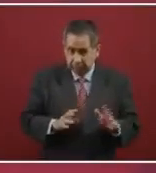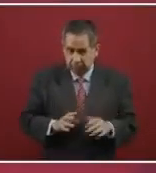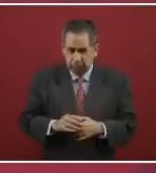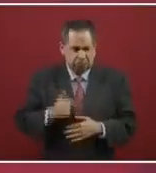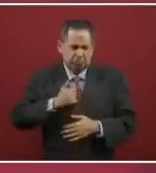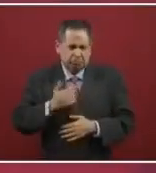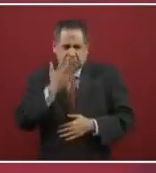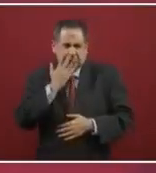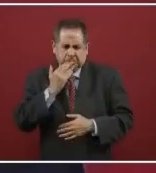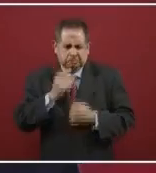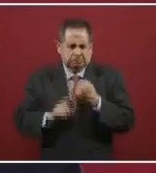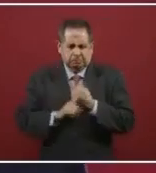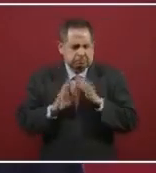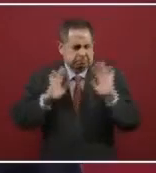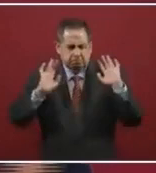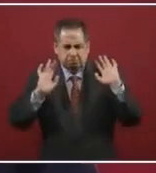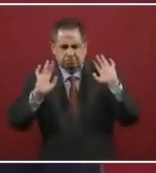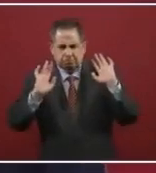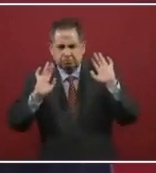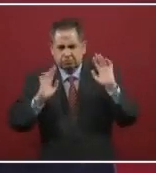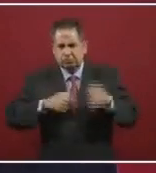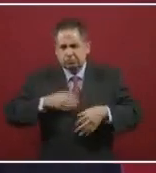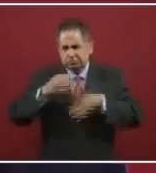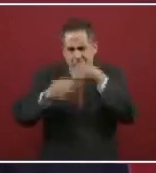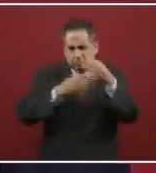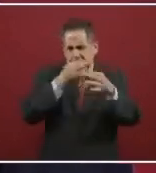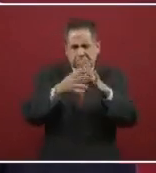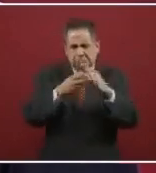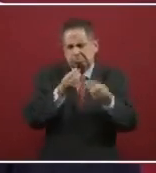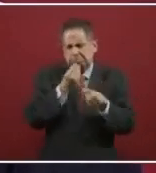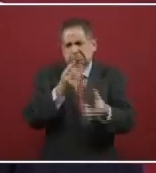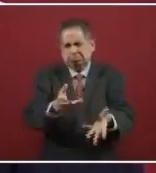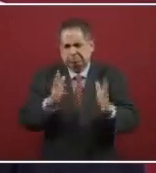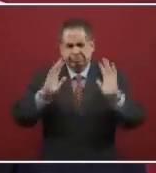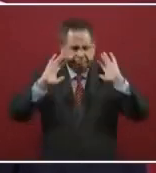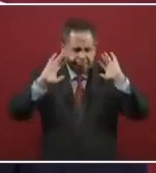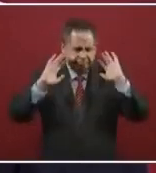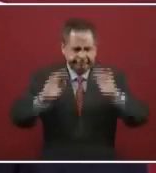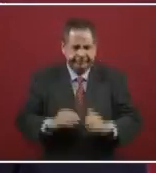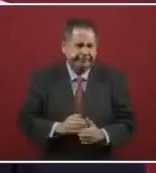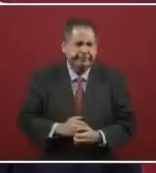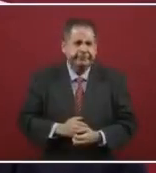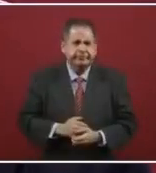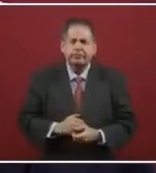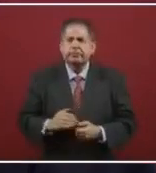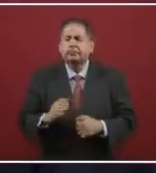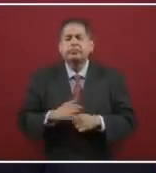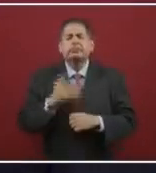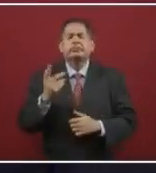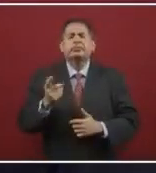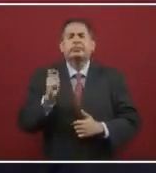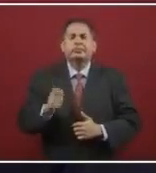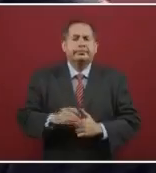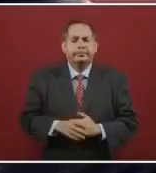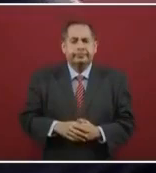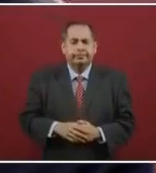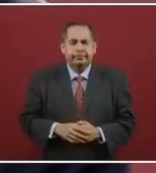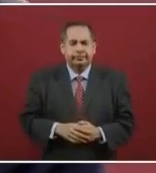ningún problema. O sea, lo estoy comentando porque